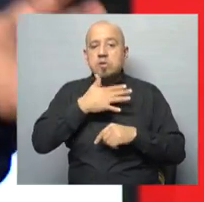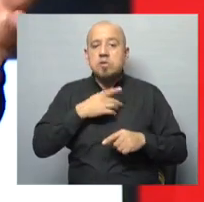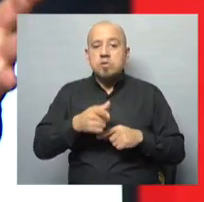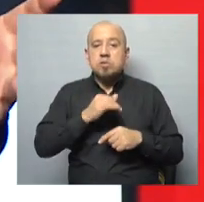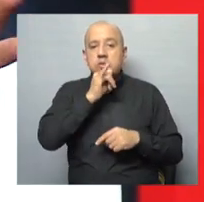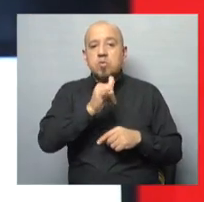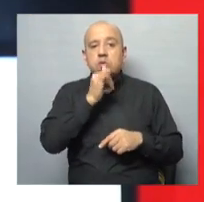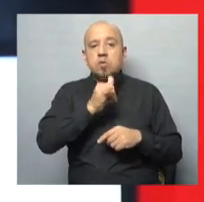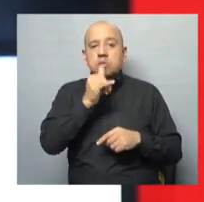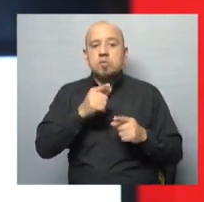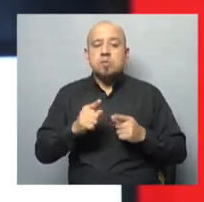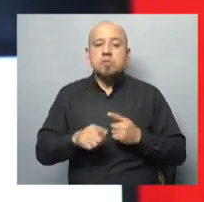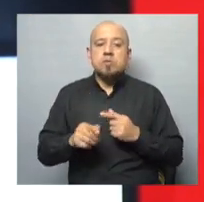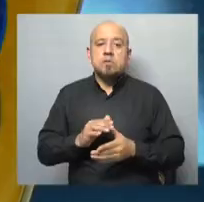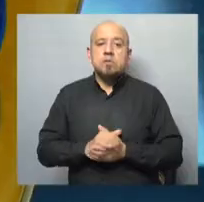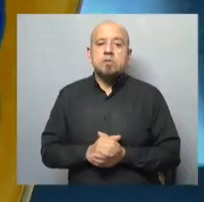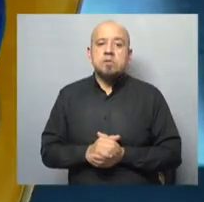cuentos y con nuestros protagonistas